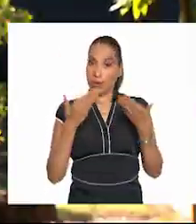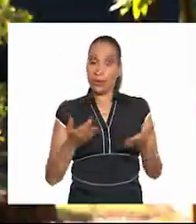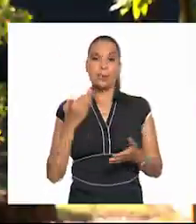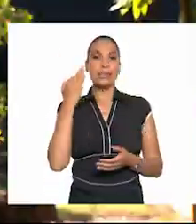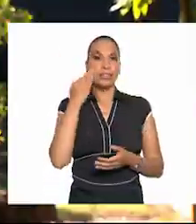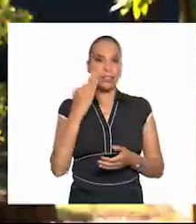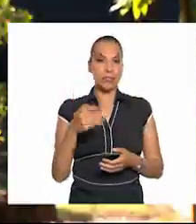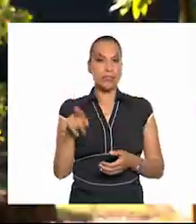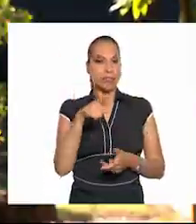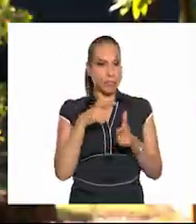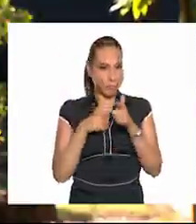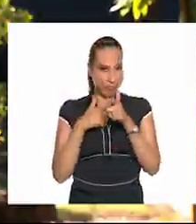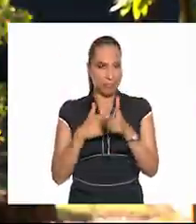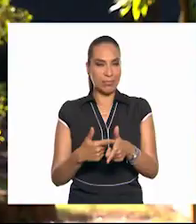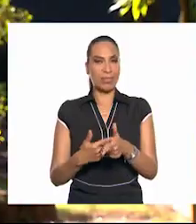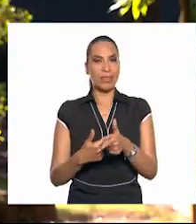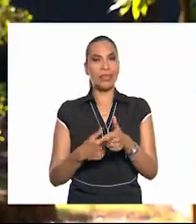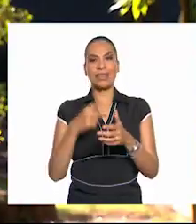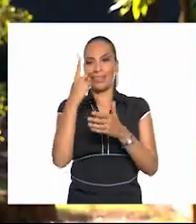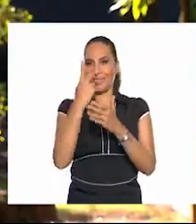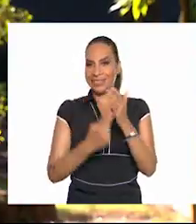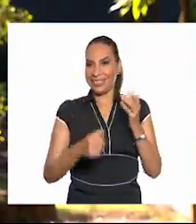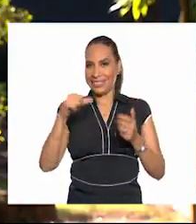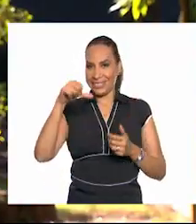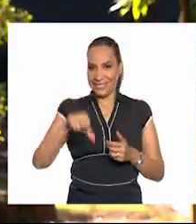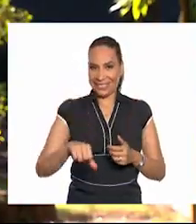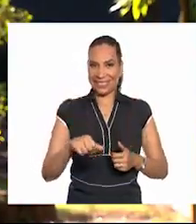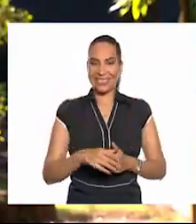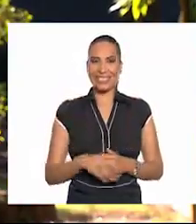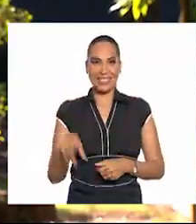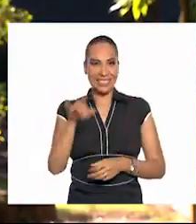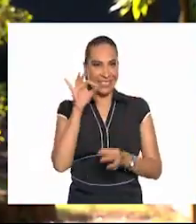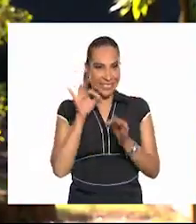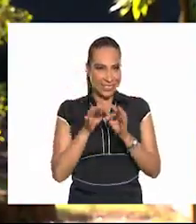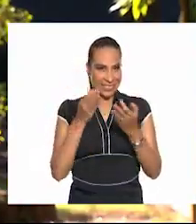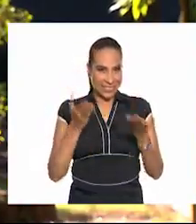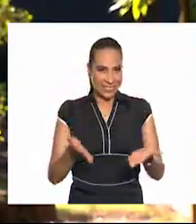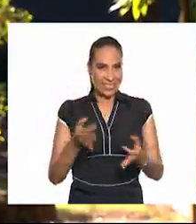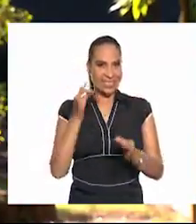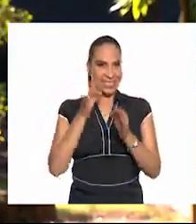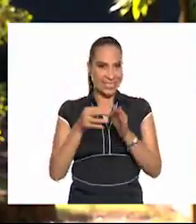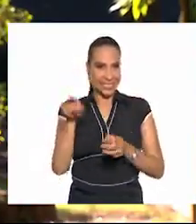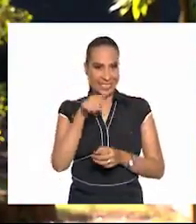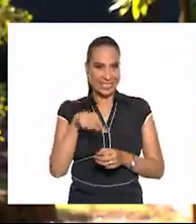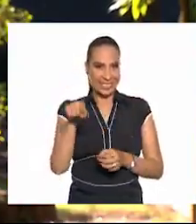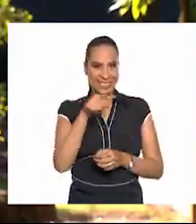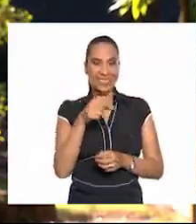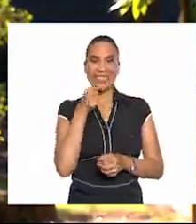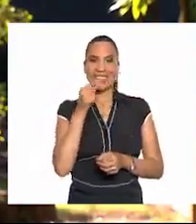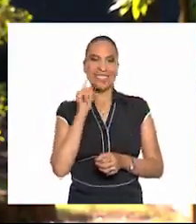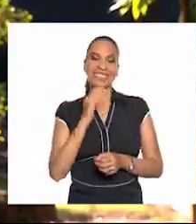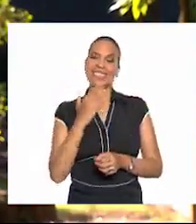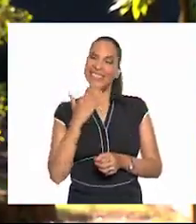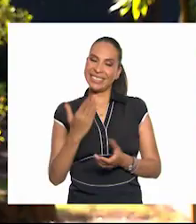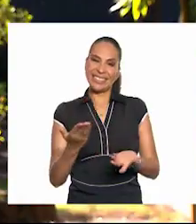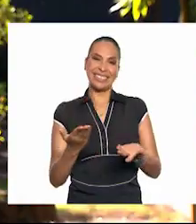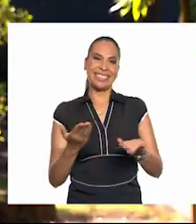es momento de seguir con el programa de hoy. ¿Listas? ¿Listos?